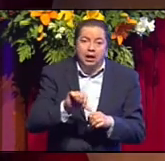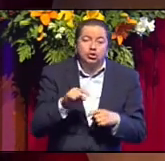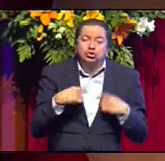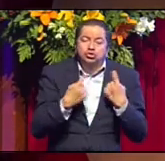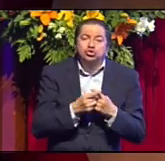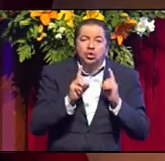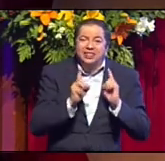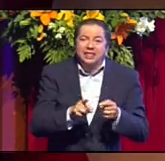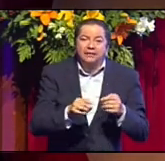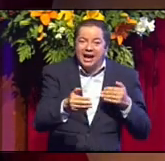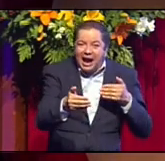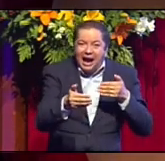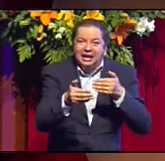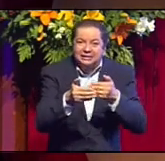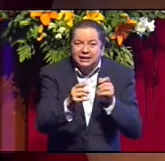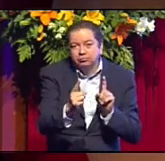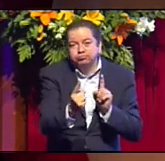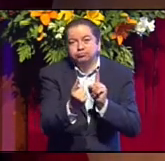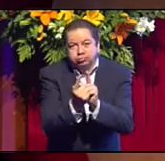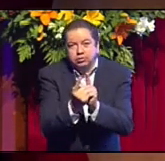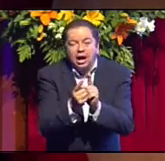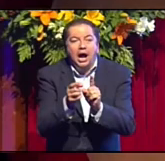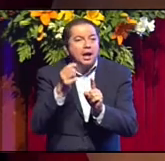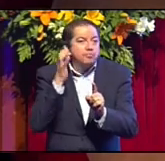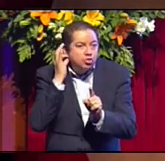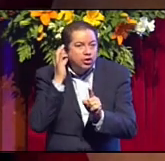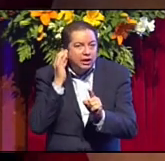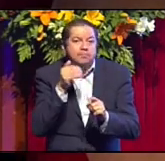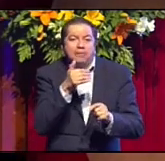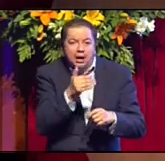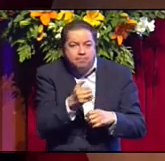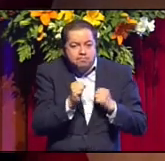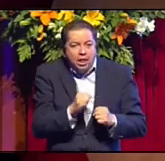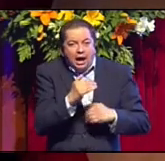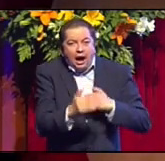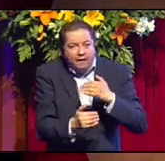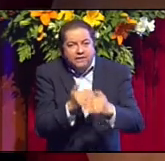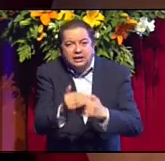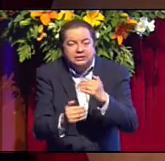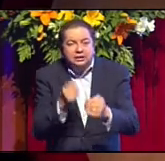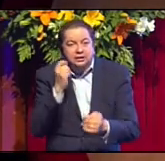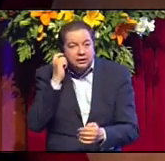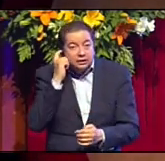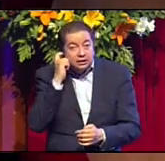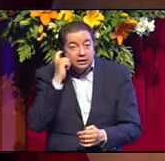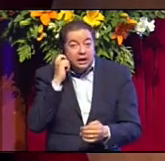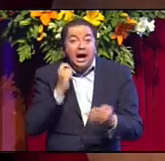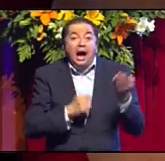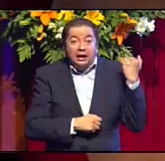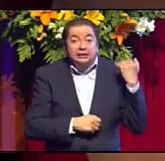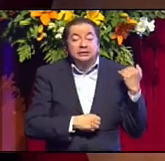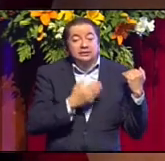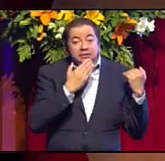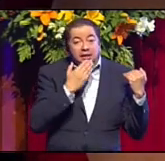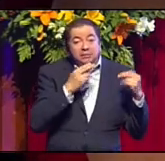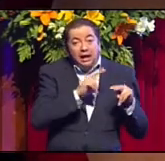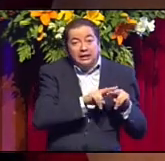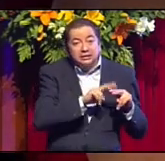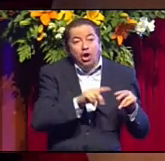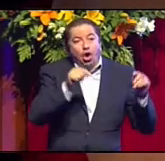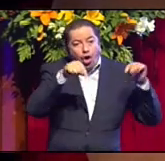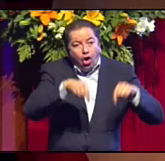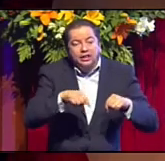acercarnos efectivamente a nuestras mujeres para poder avanzar. Lo hicimos cuando Ivonne era Seremi, hoy día lo hacemos con nuestra directora de